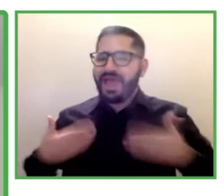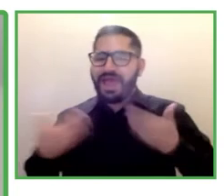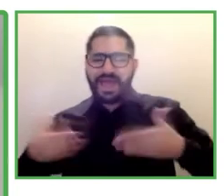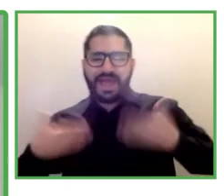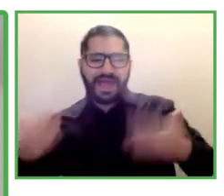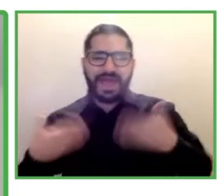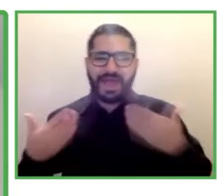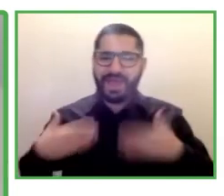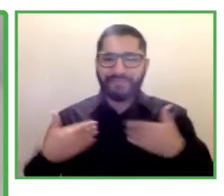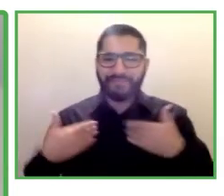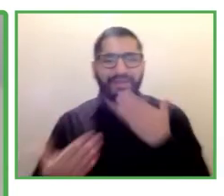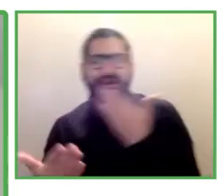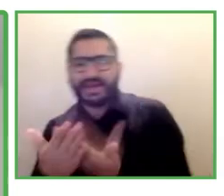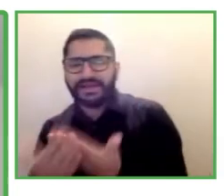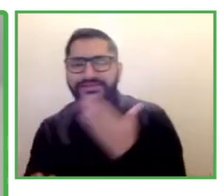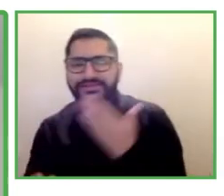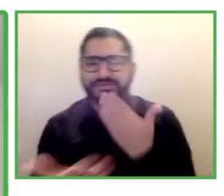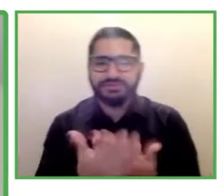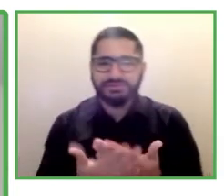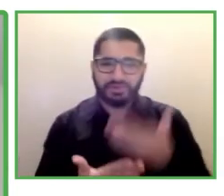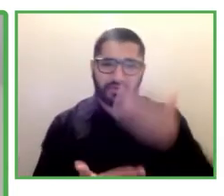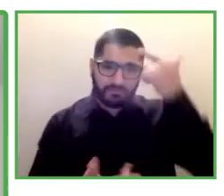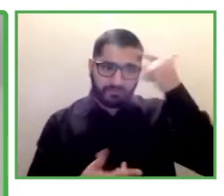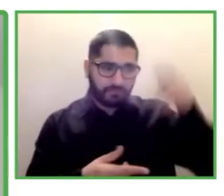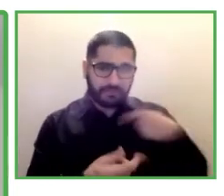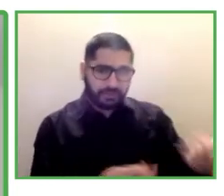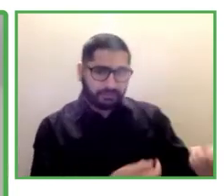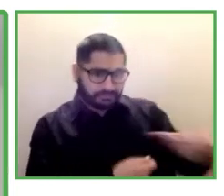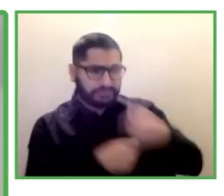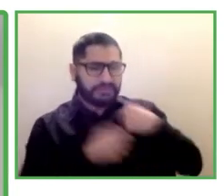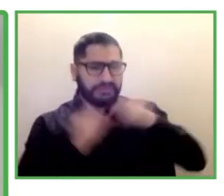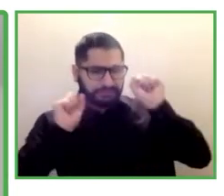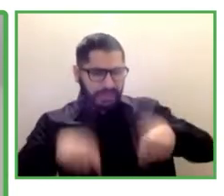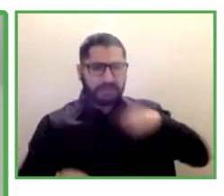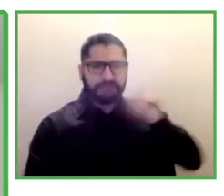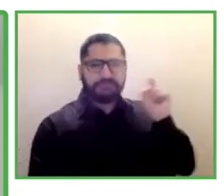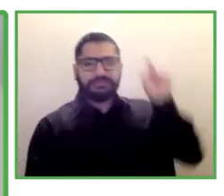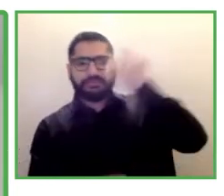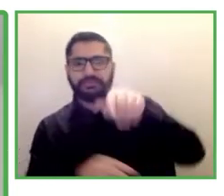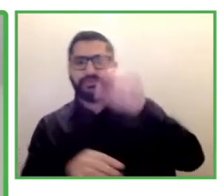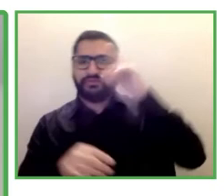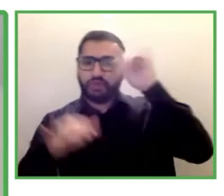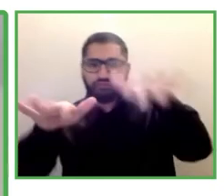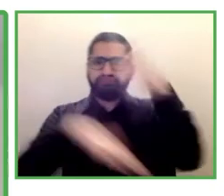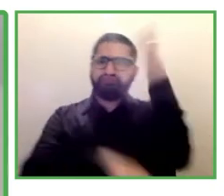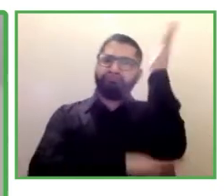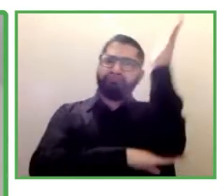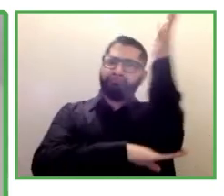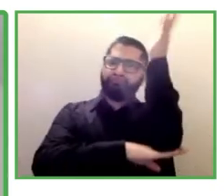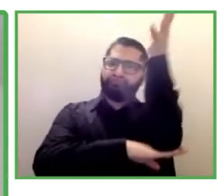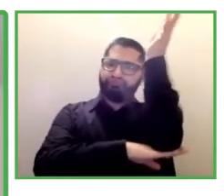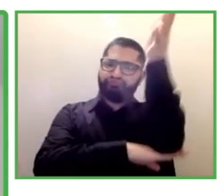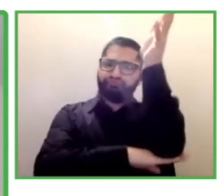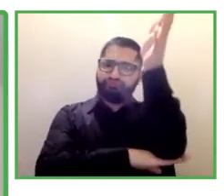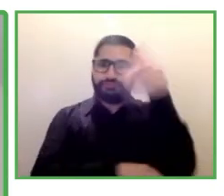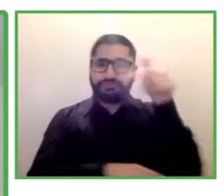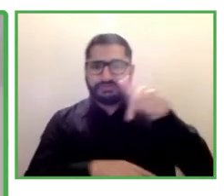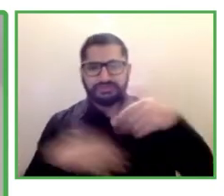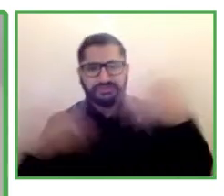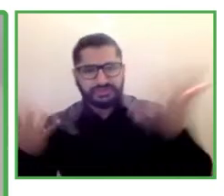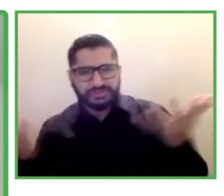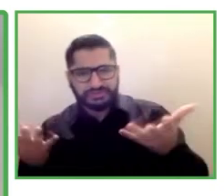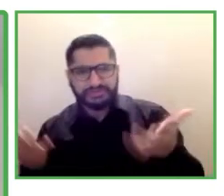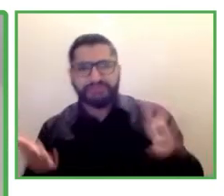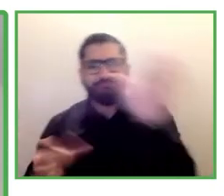estar aquí hoy día en el maravilloso Ciro Puente de Latinoamérica. Estoy